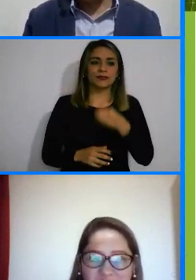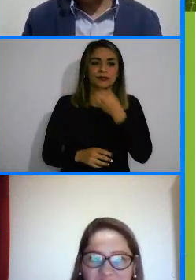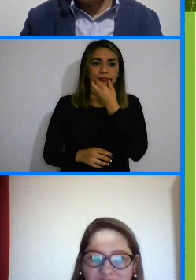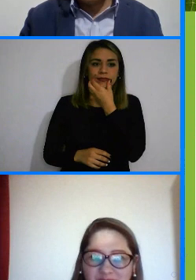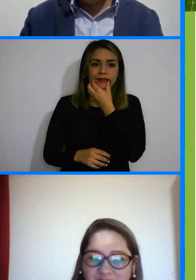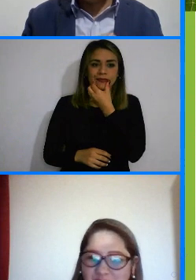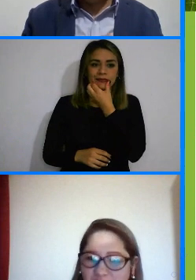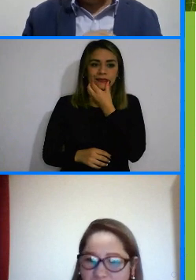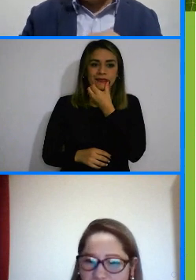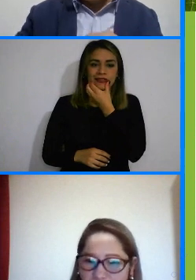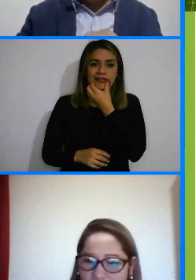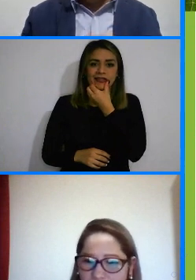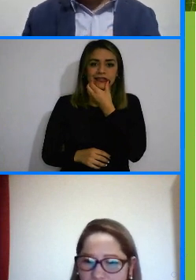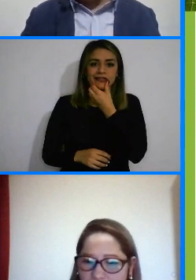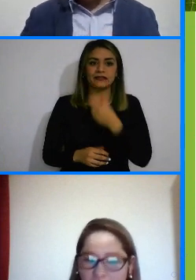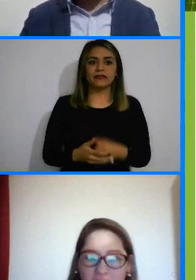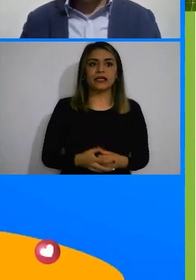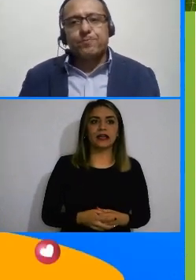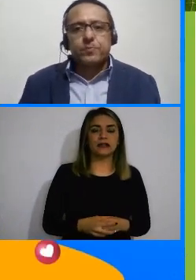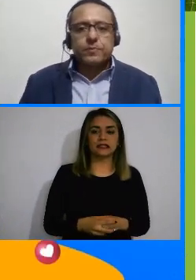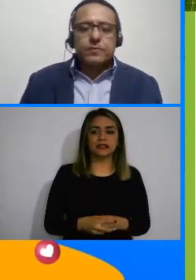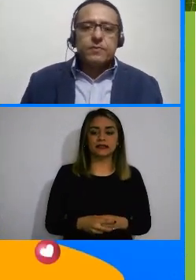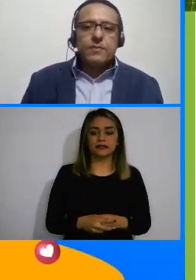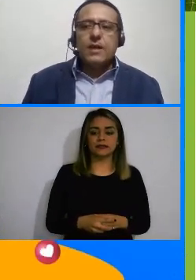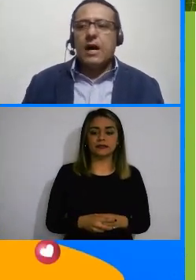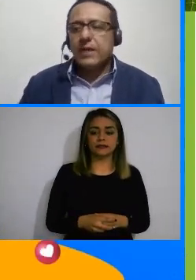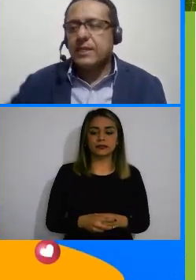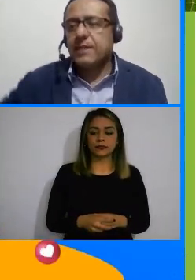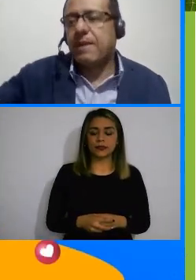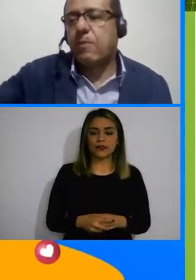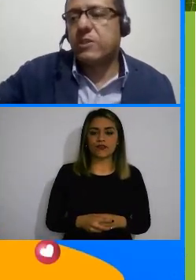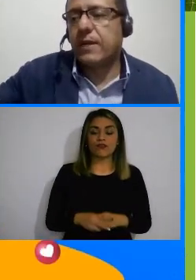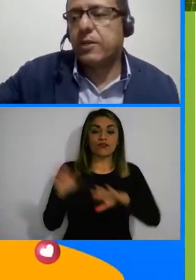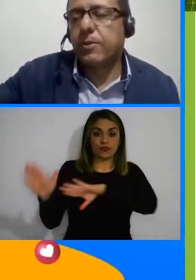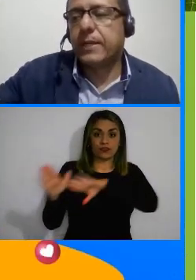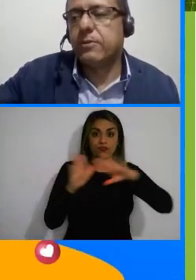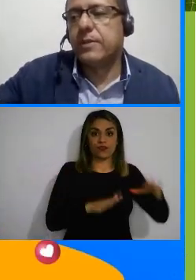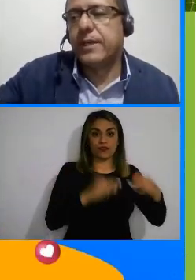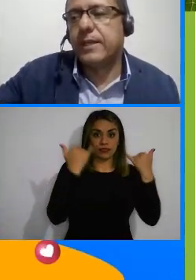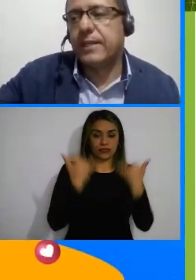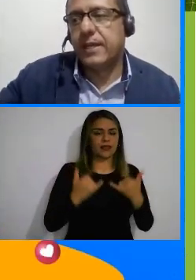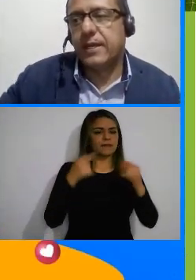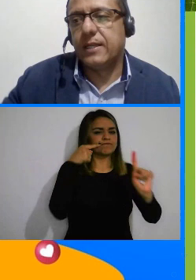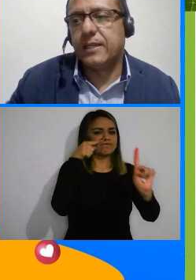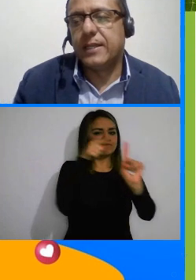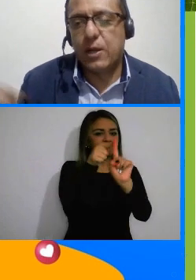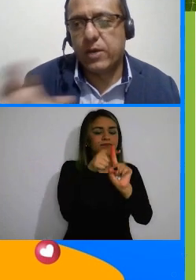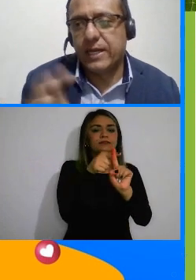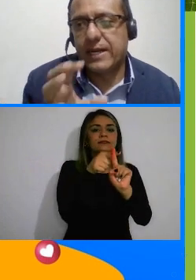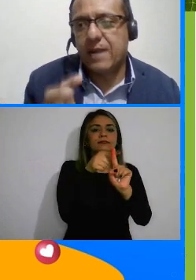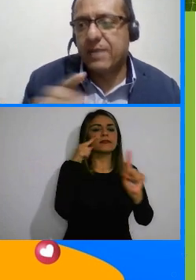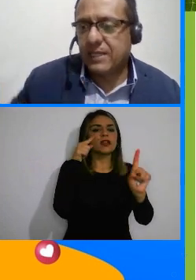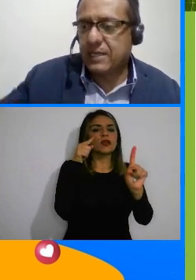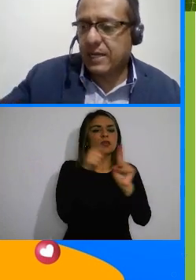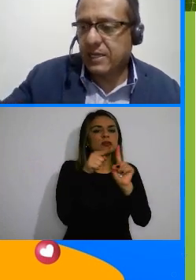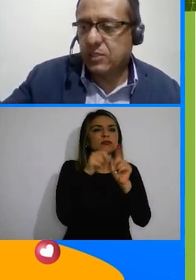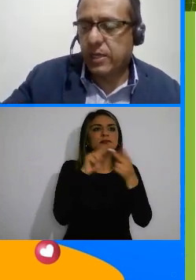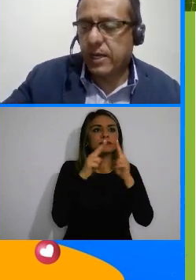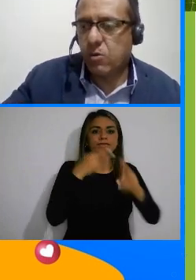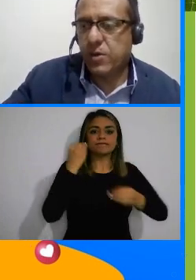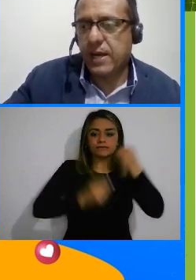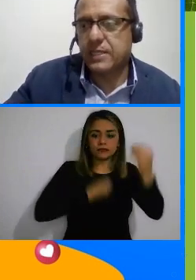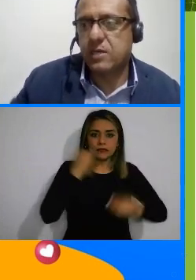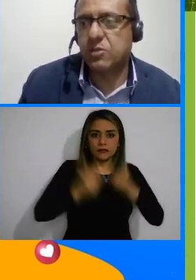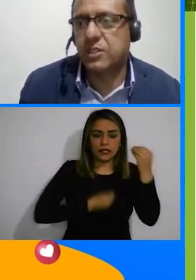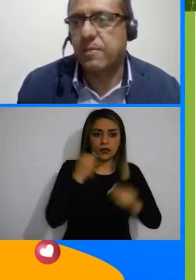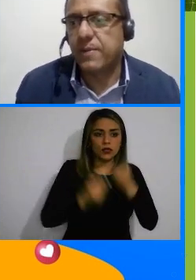Ok, sigamos. Entonces, ahora sí, vamos a hablar del objeto de lo que realmente se encarga de estudiar